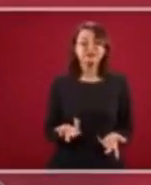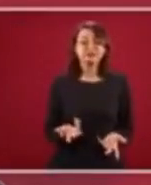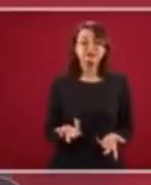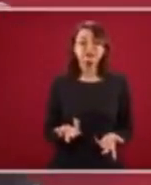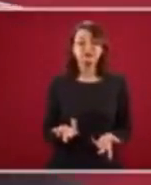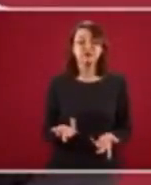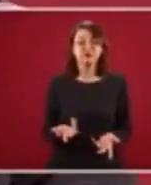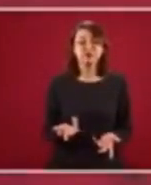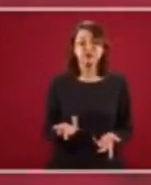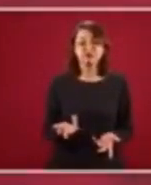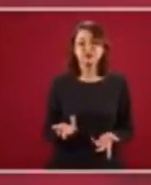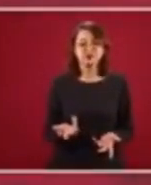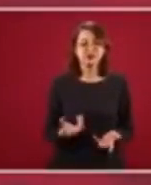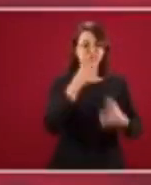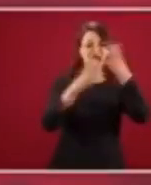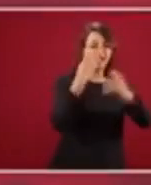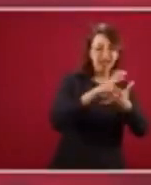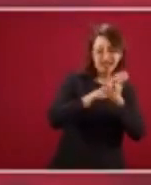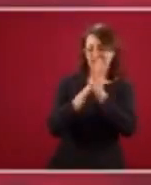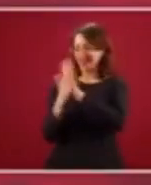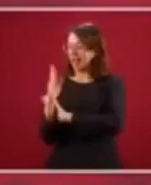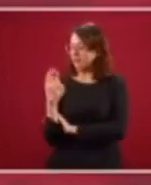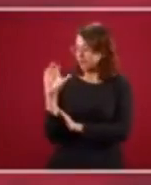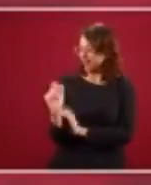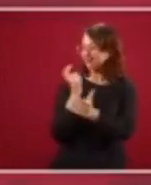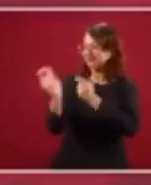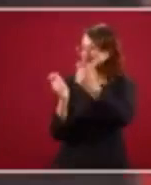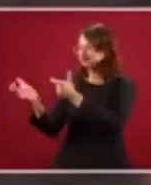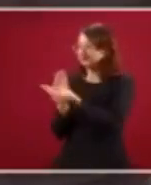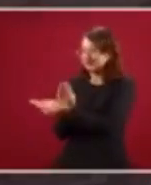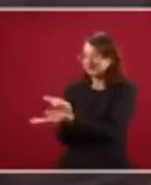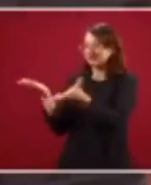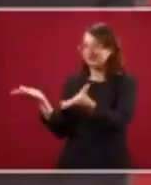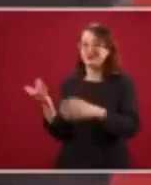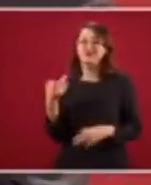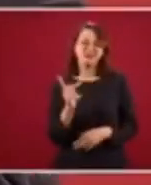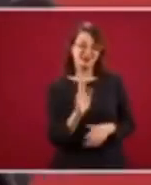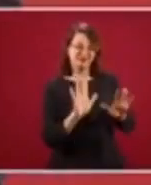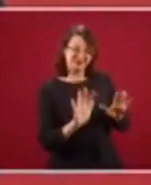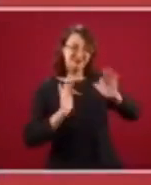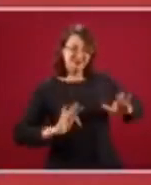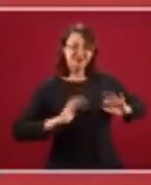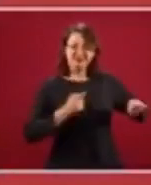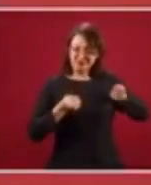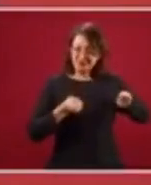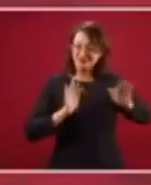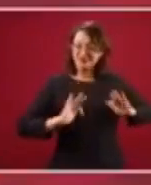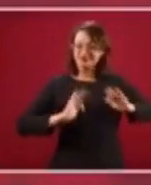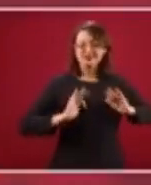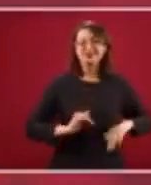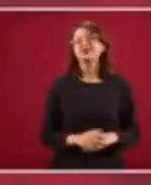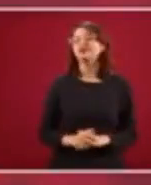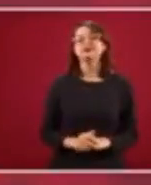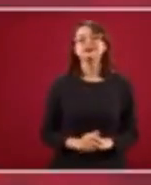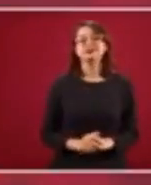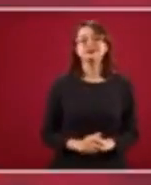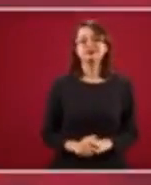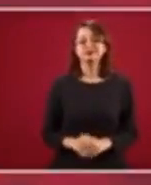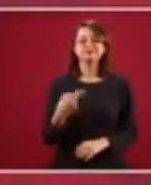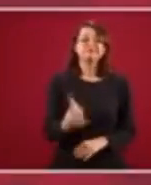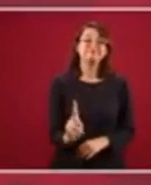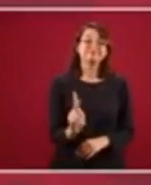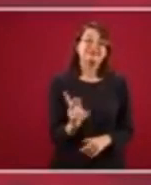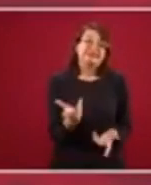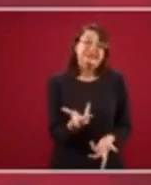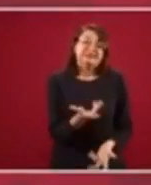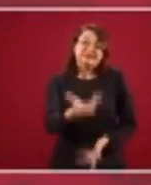los convierto en becas. O sea, no es que no se pase mucho. O sea, pero sí, es un poco,